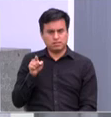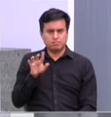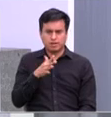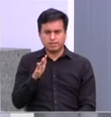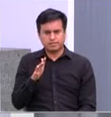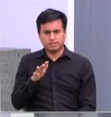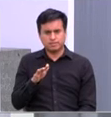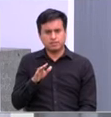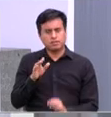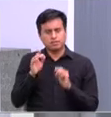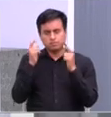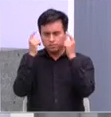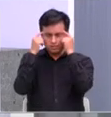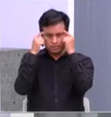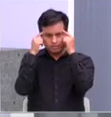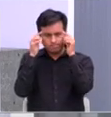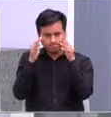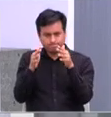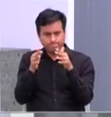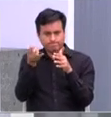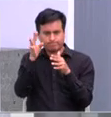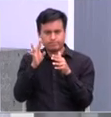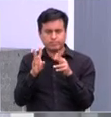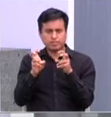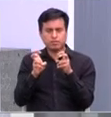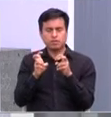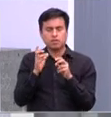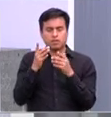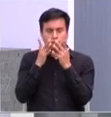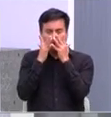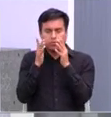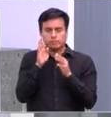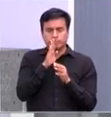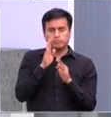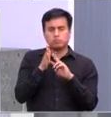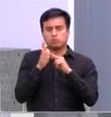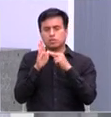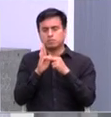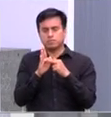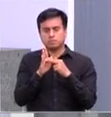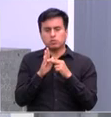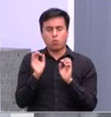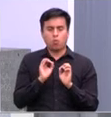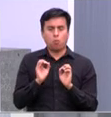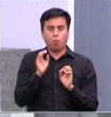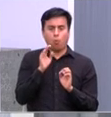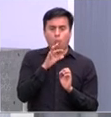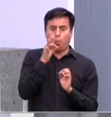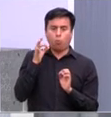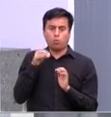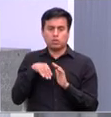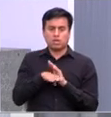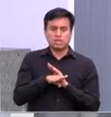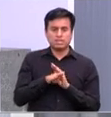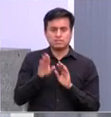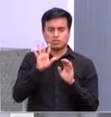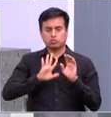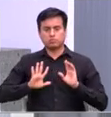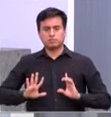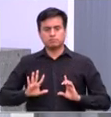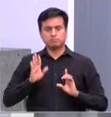parecen concentrarse sobre todo en enmascarar los problemas o en ocultar los